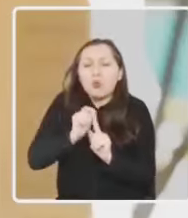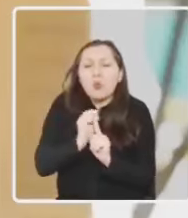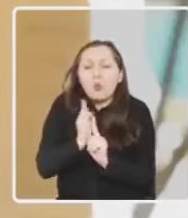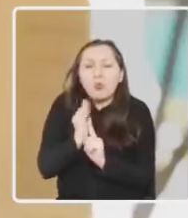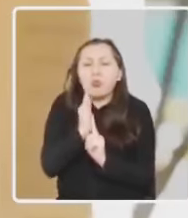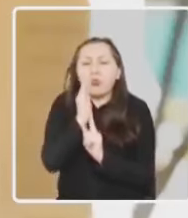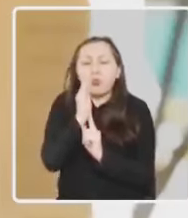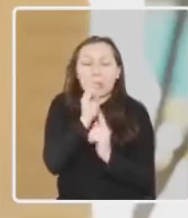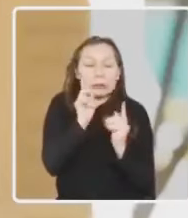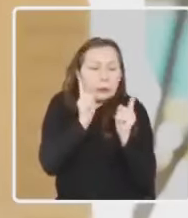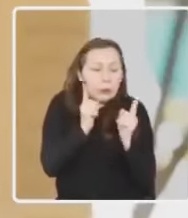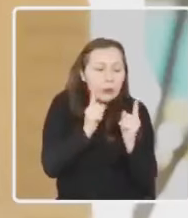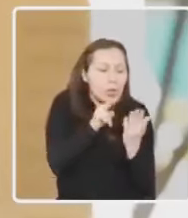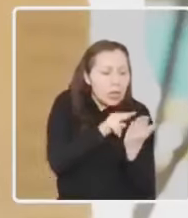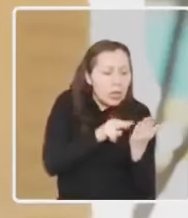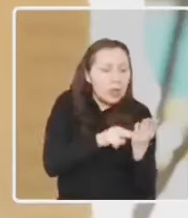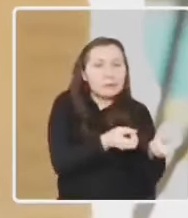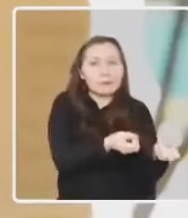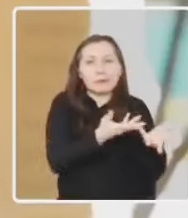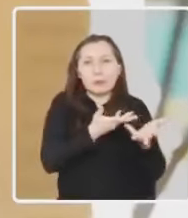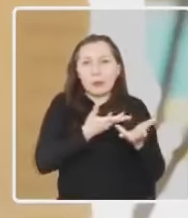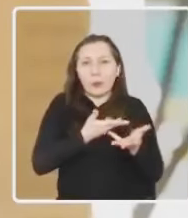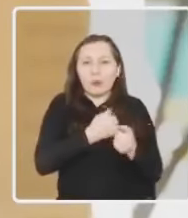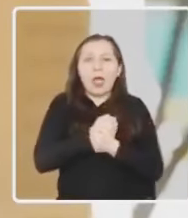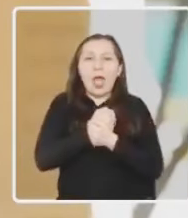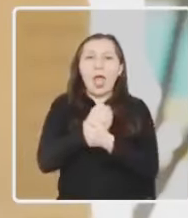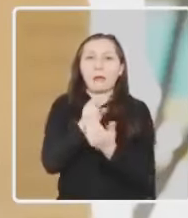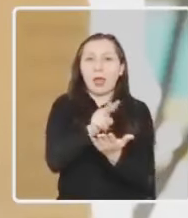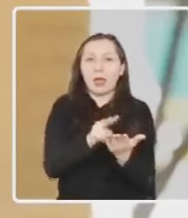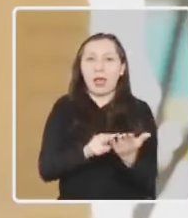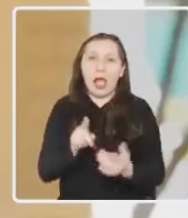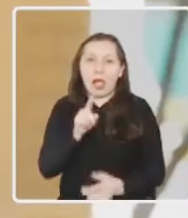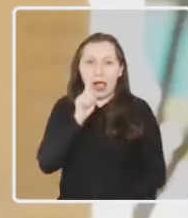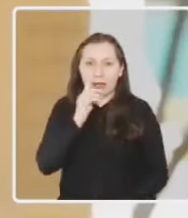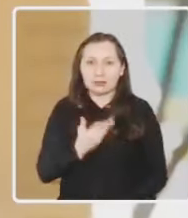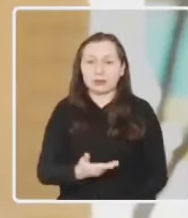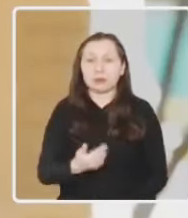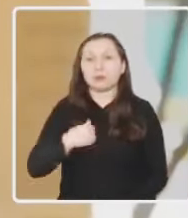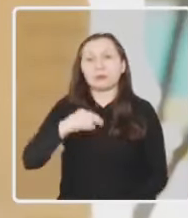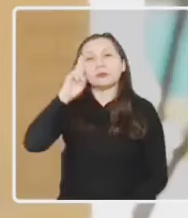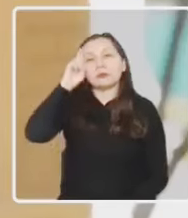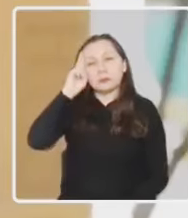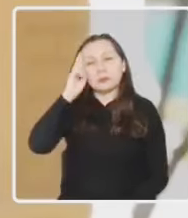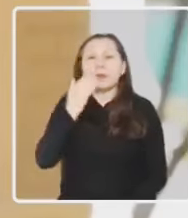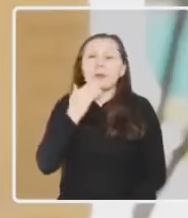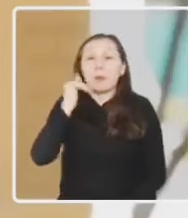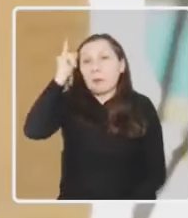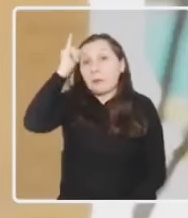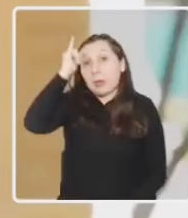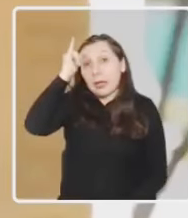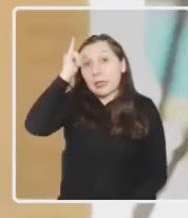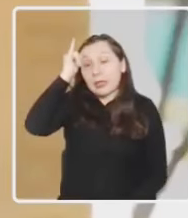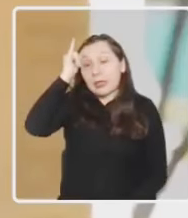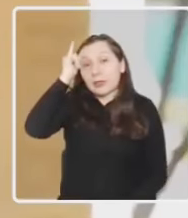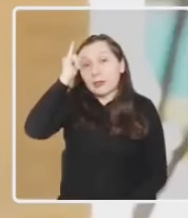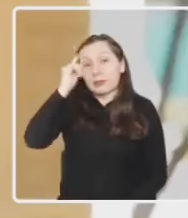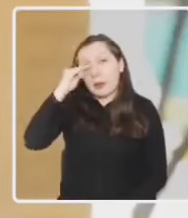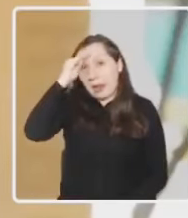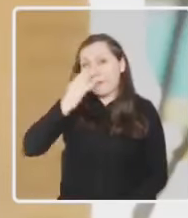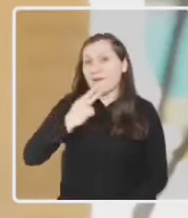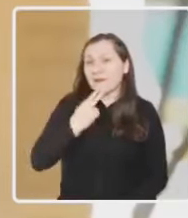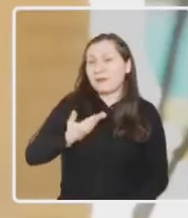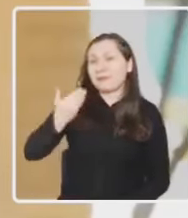quedaba leyendo hasta tarde, y así me fueron transmitiendo el amor por la lectura. Y me acuerdo también, perdonen que me remita a estas